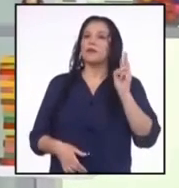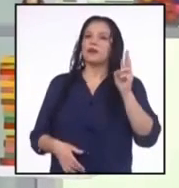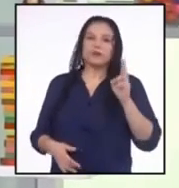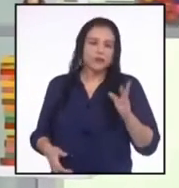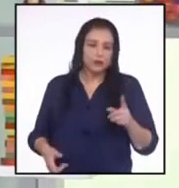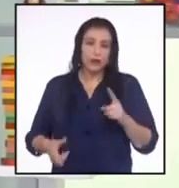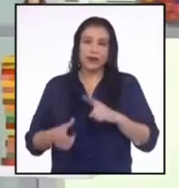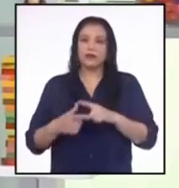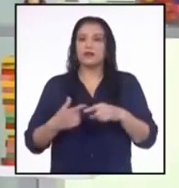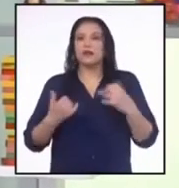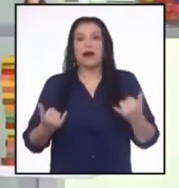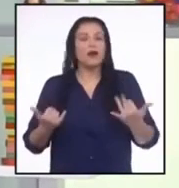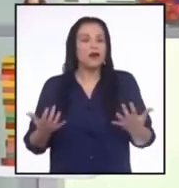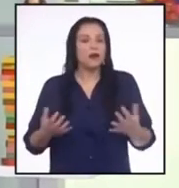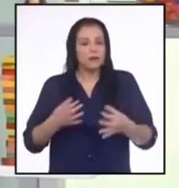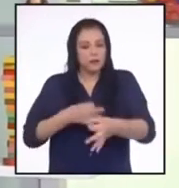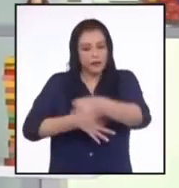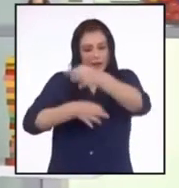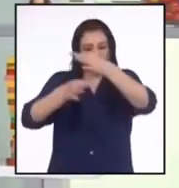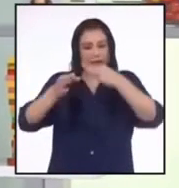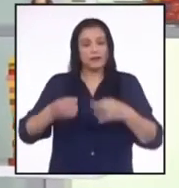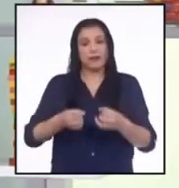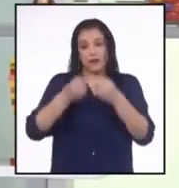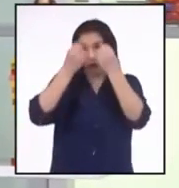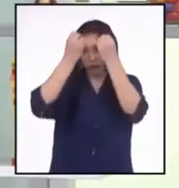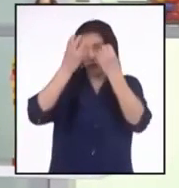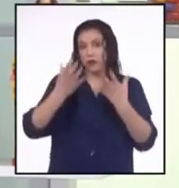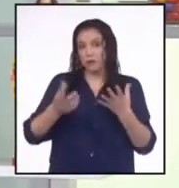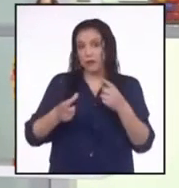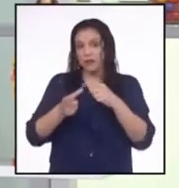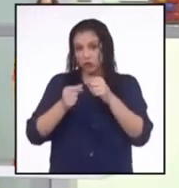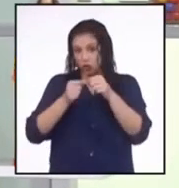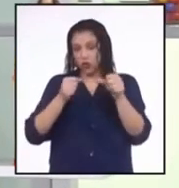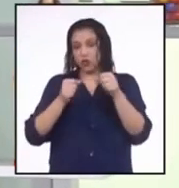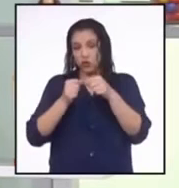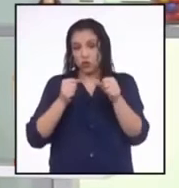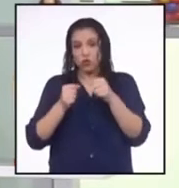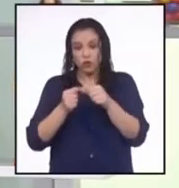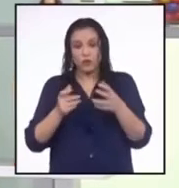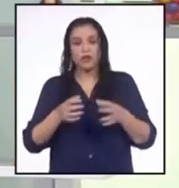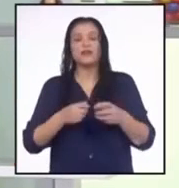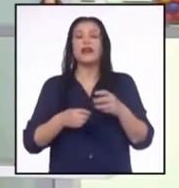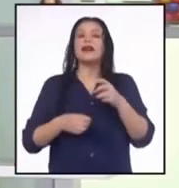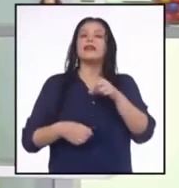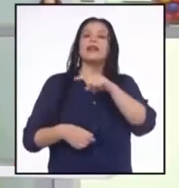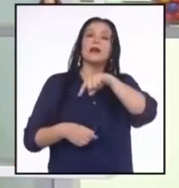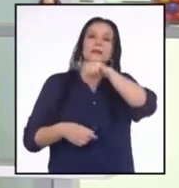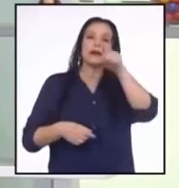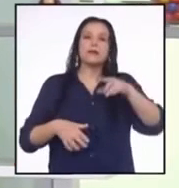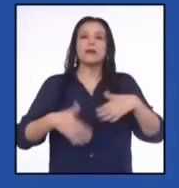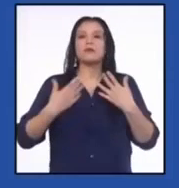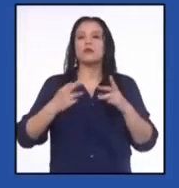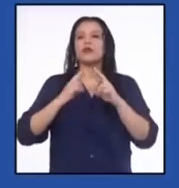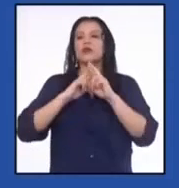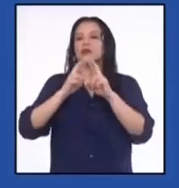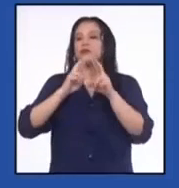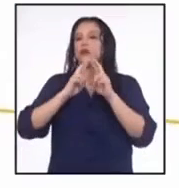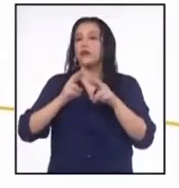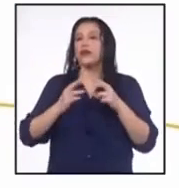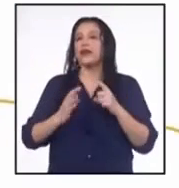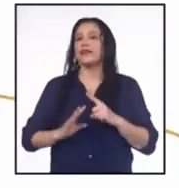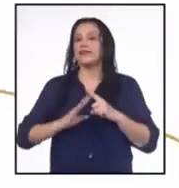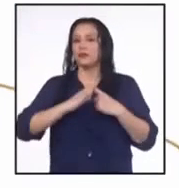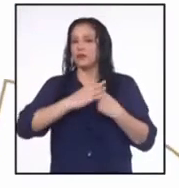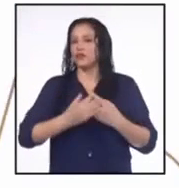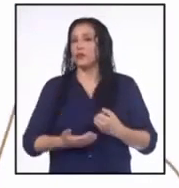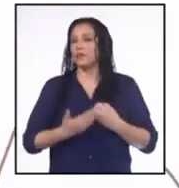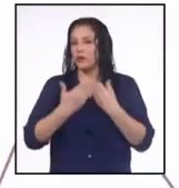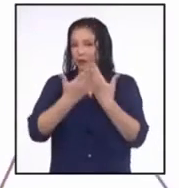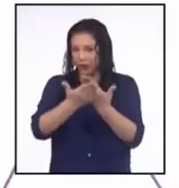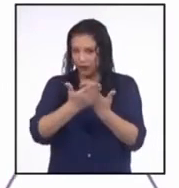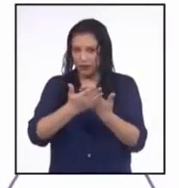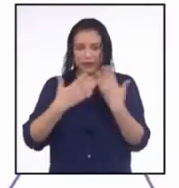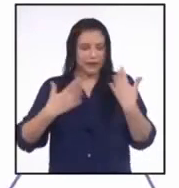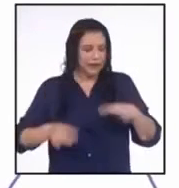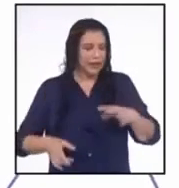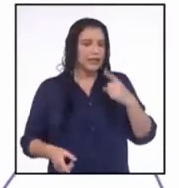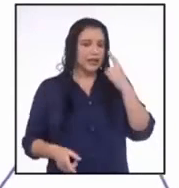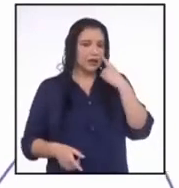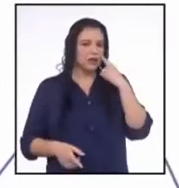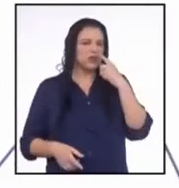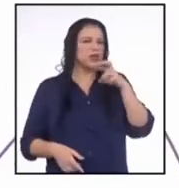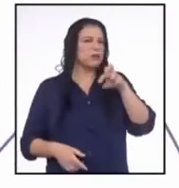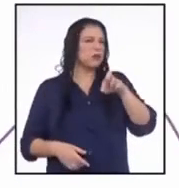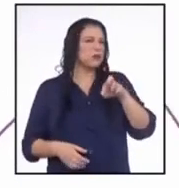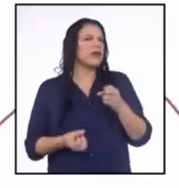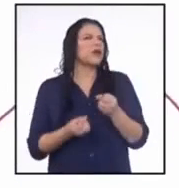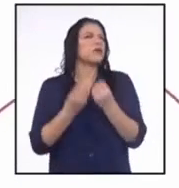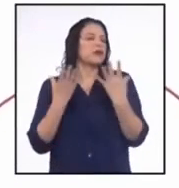Profesor, entonces ahora reemplazamos los datos en la ecuación de la parábola para poder responder a la situación propuesta. Ya conocemos el valor